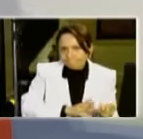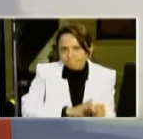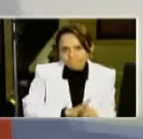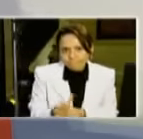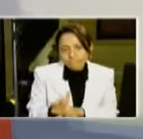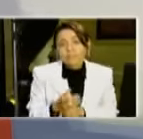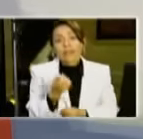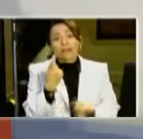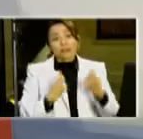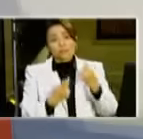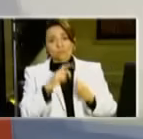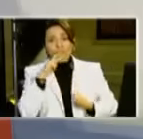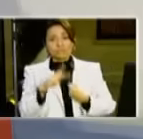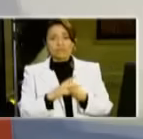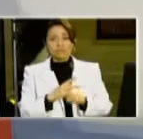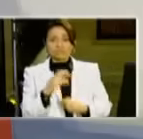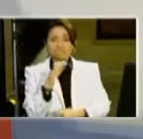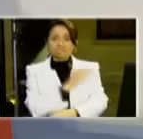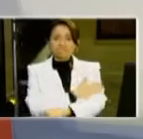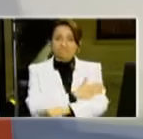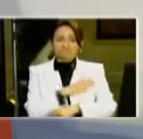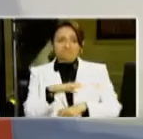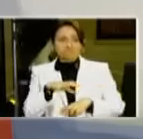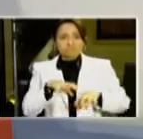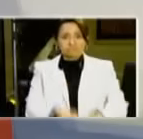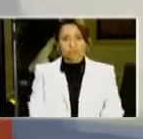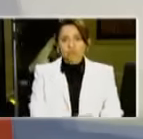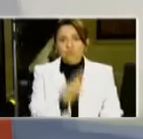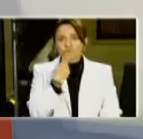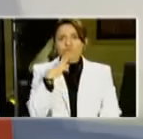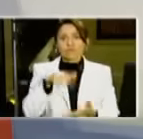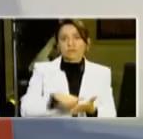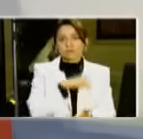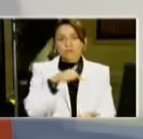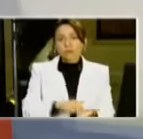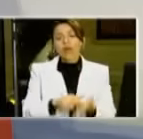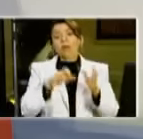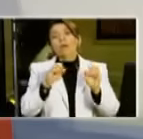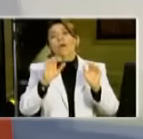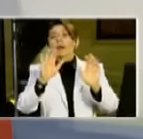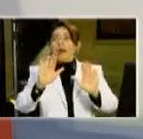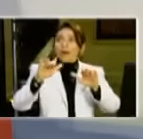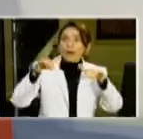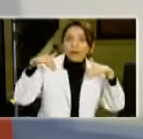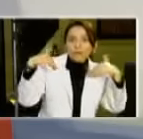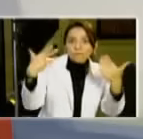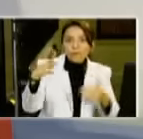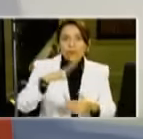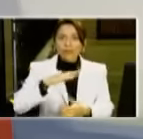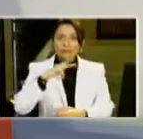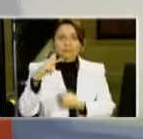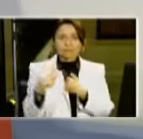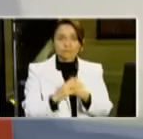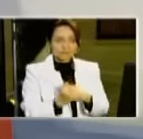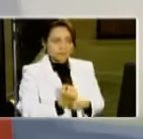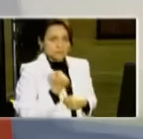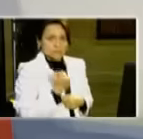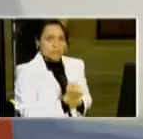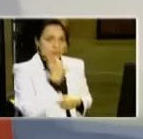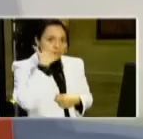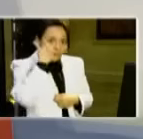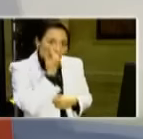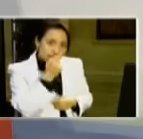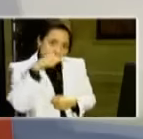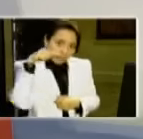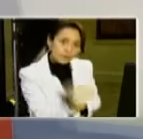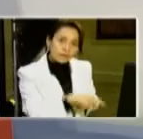los territorios, sean de potencias externas que ven en ellos una posibilidad de acrecentar sus recursos. La atención se